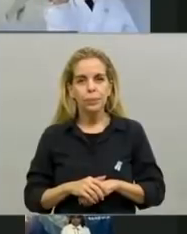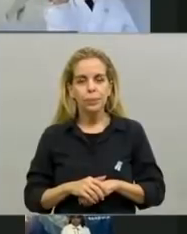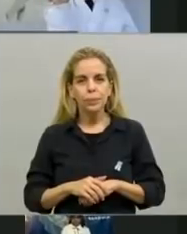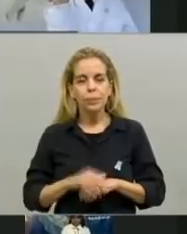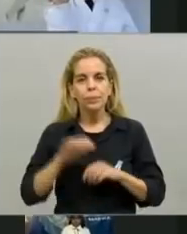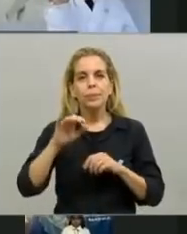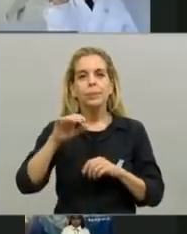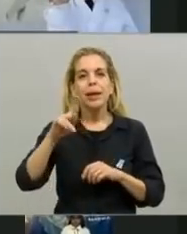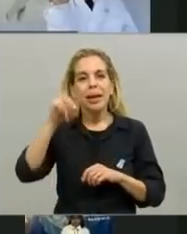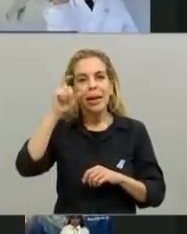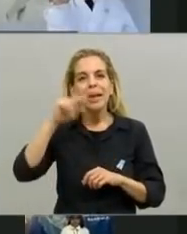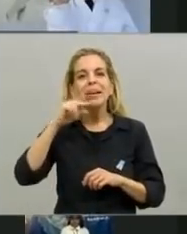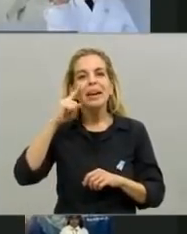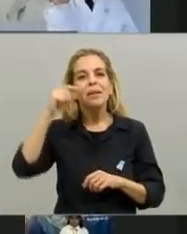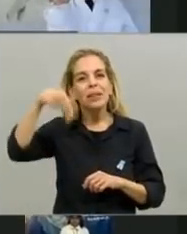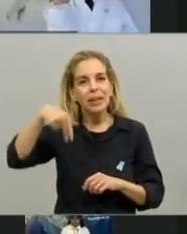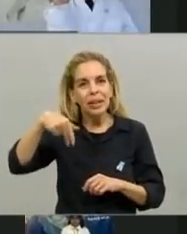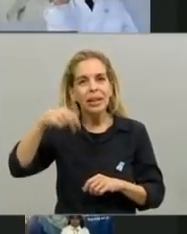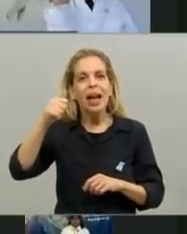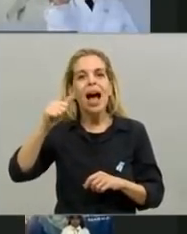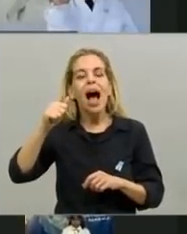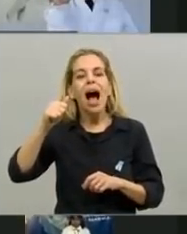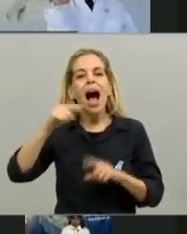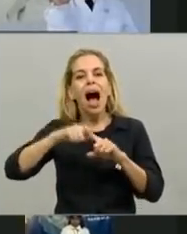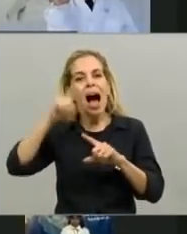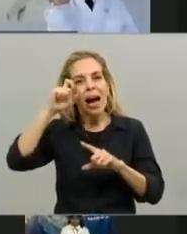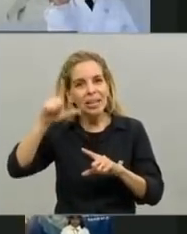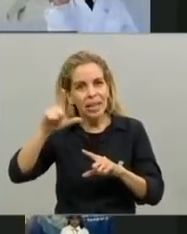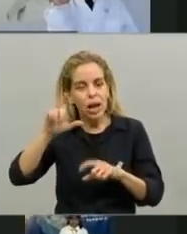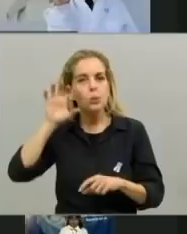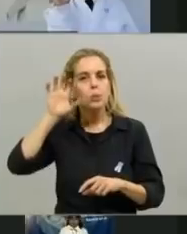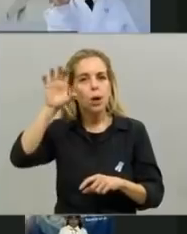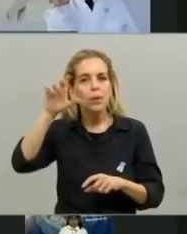Kevin Axel Brizuela Cerezo, de San Juan.